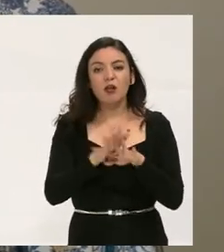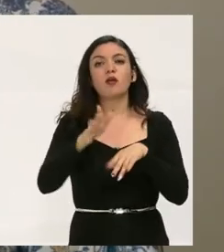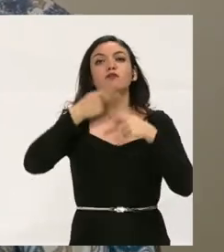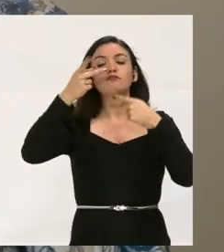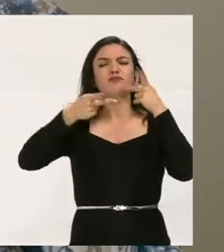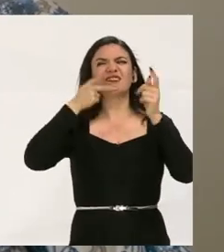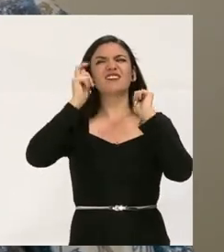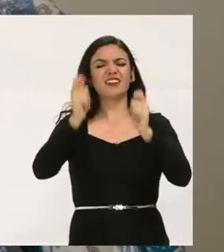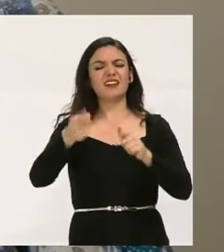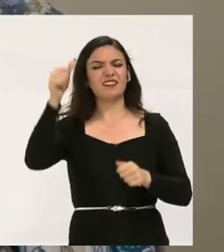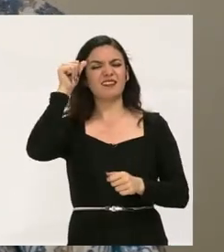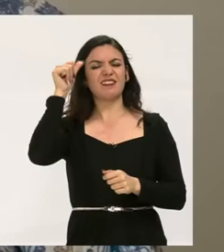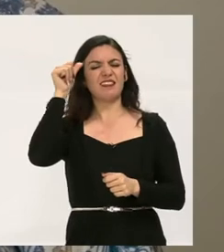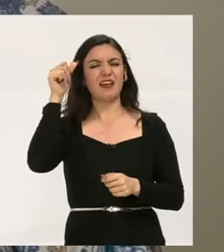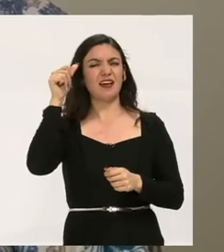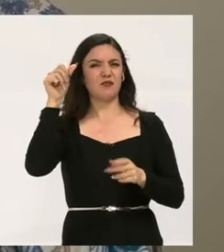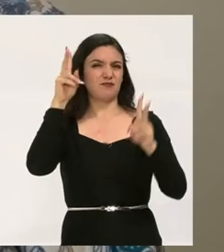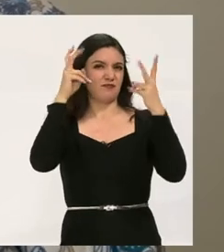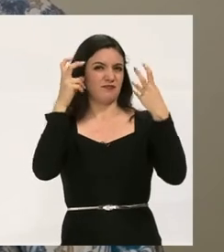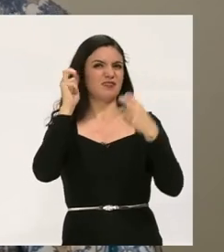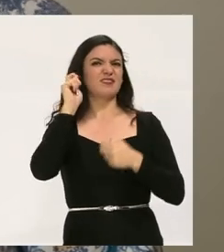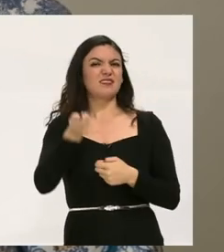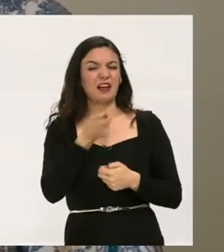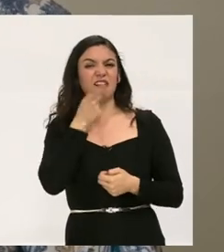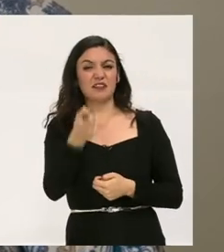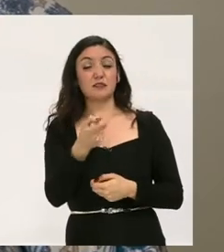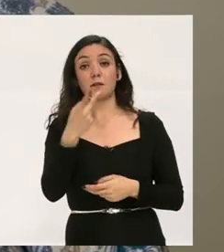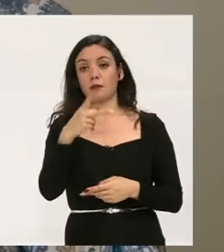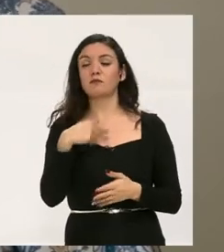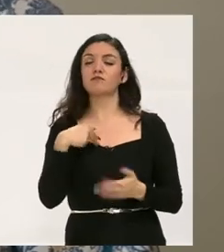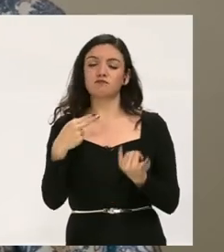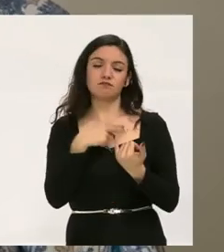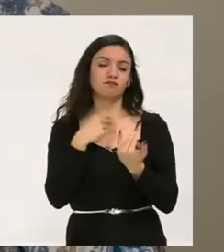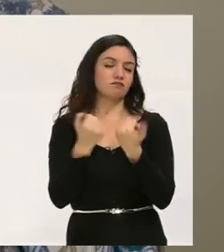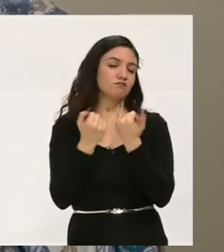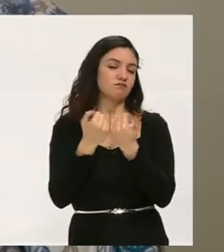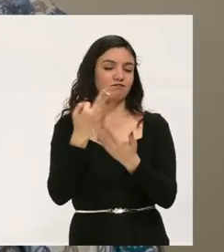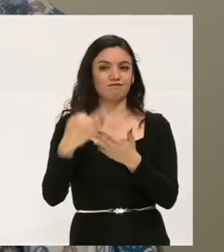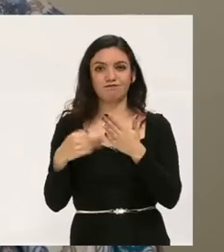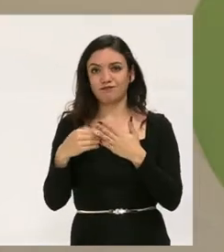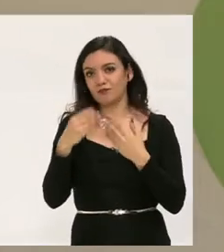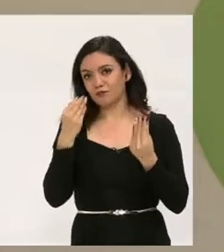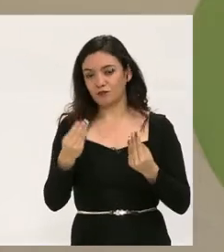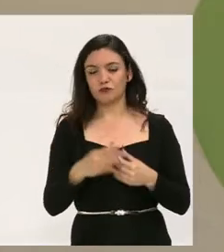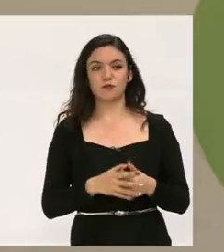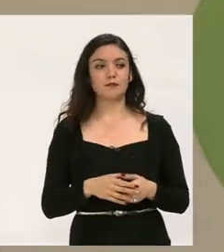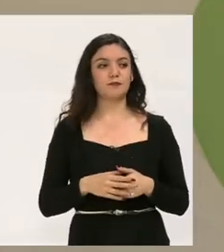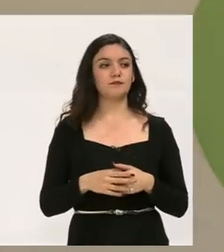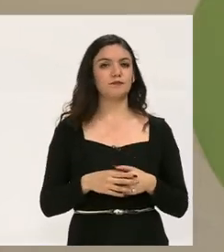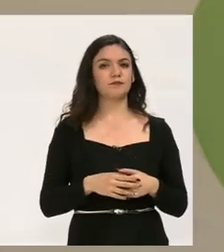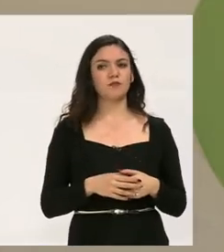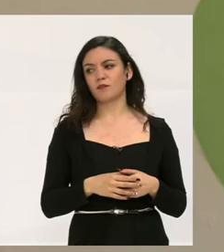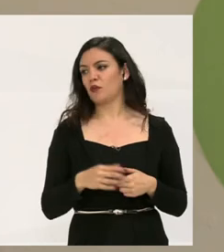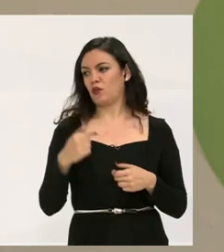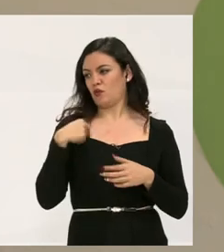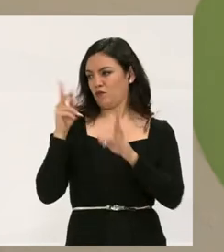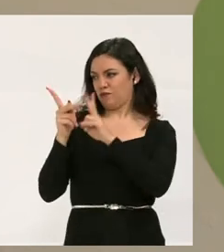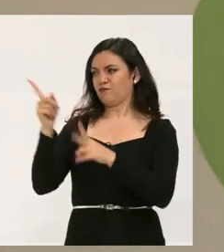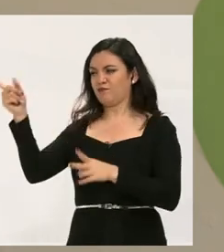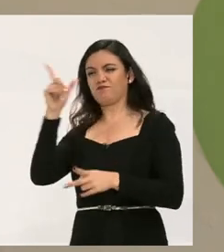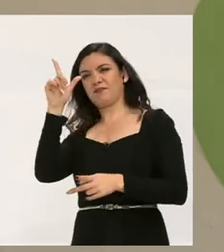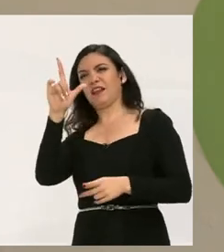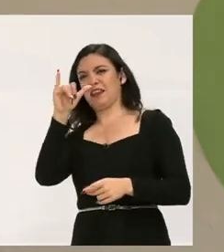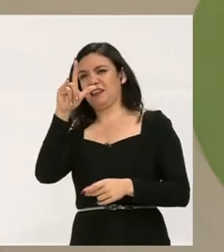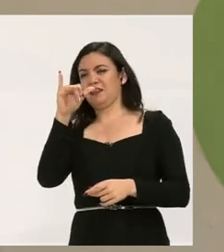se hable más de este tema pero siento que nos falta aún mucho camino si lo aceptan mucho este le